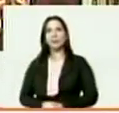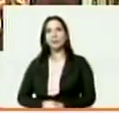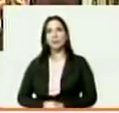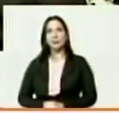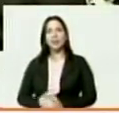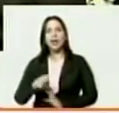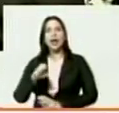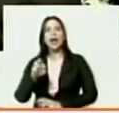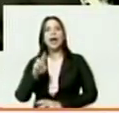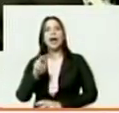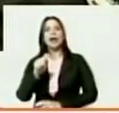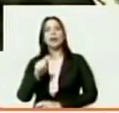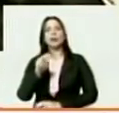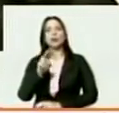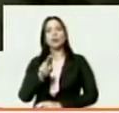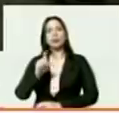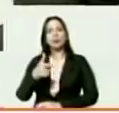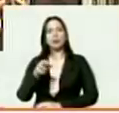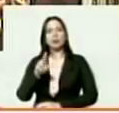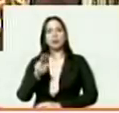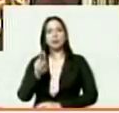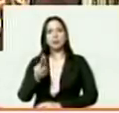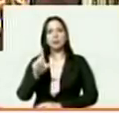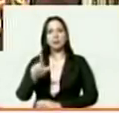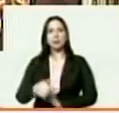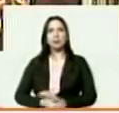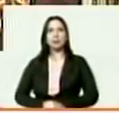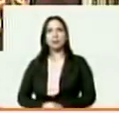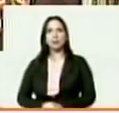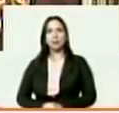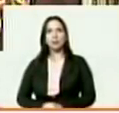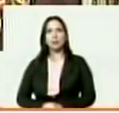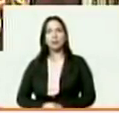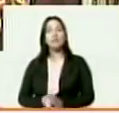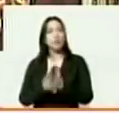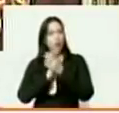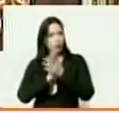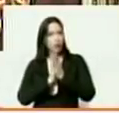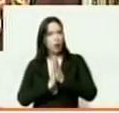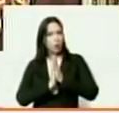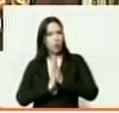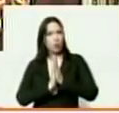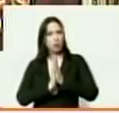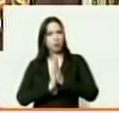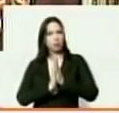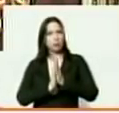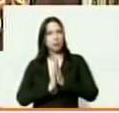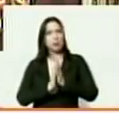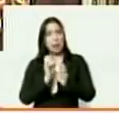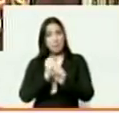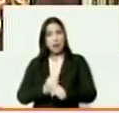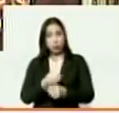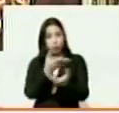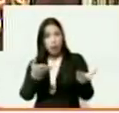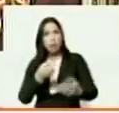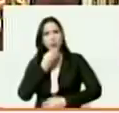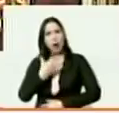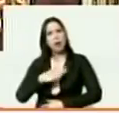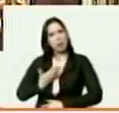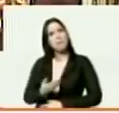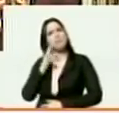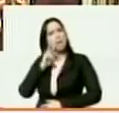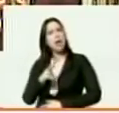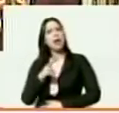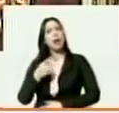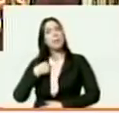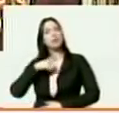Ertugrul, La Resurrección. Excelente, se la recomiendo. Buenísima, excelente. A mí me gustó mucho, yo la